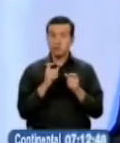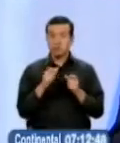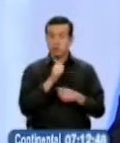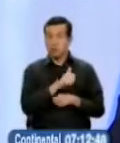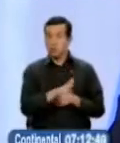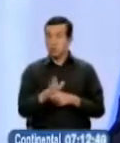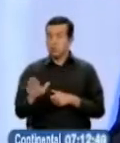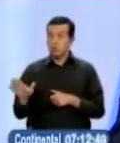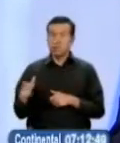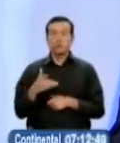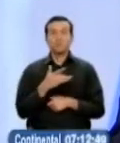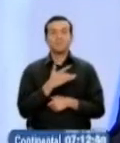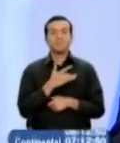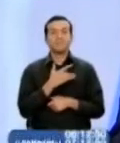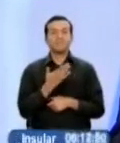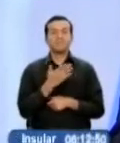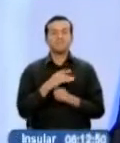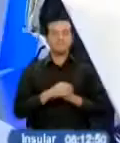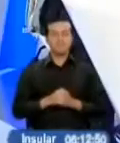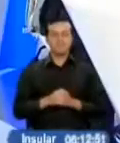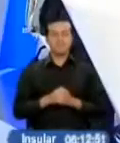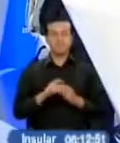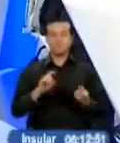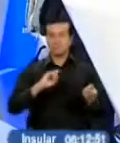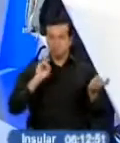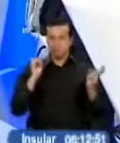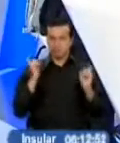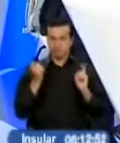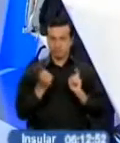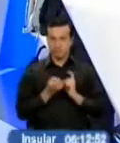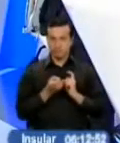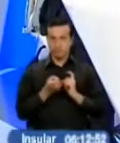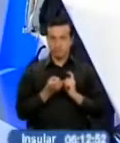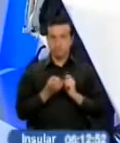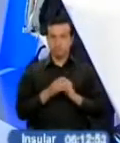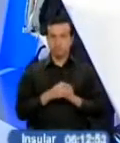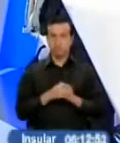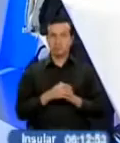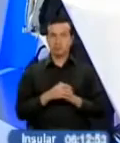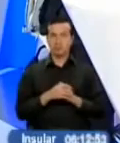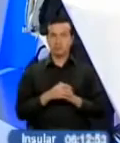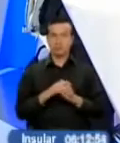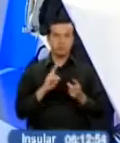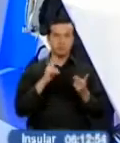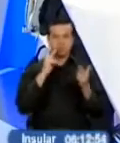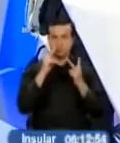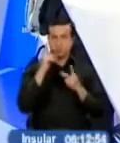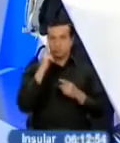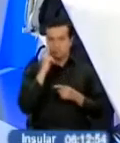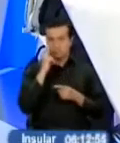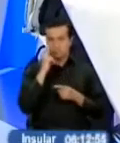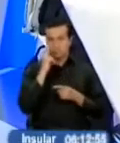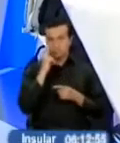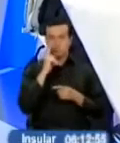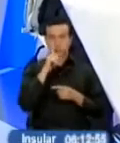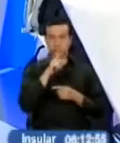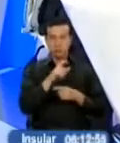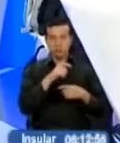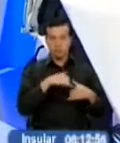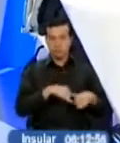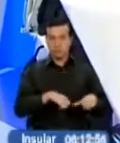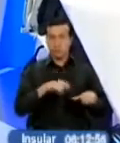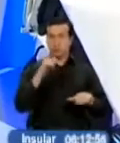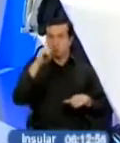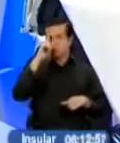gente sienta que el cambio no parece proyectarse con una figura que continúa